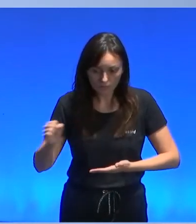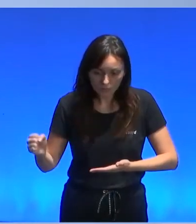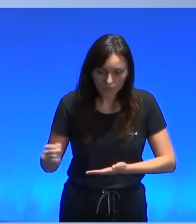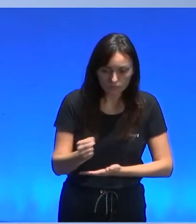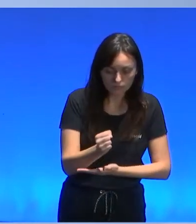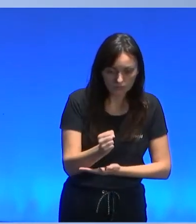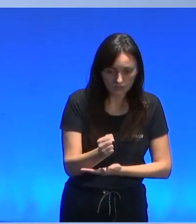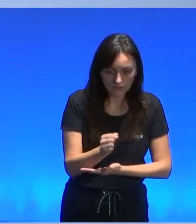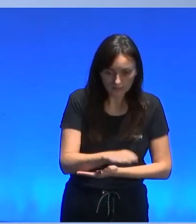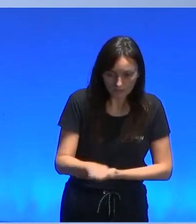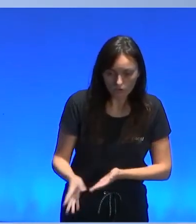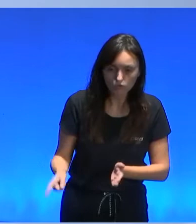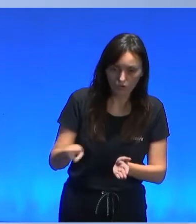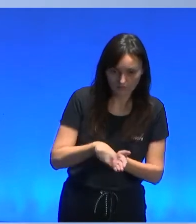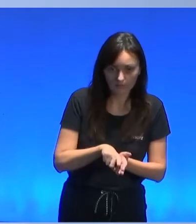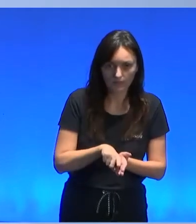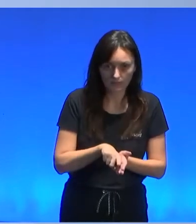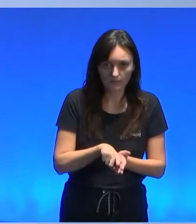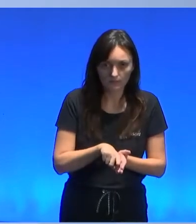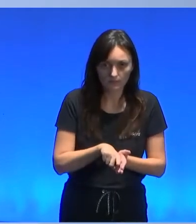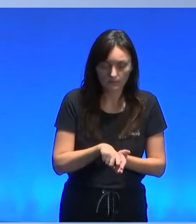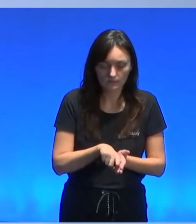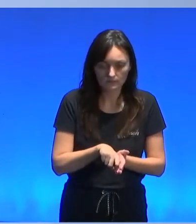nuevo, no solo